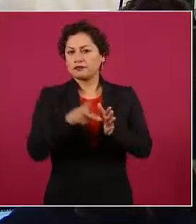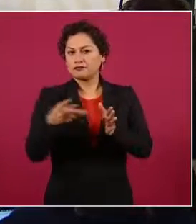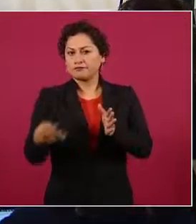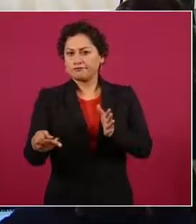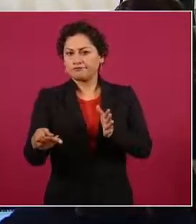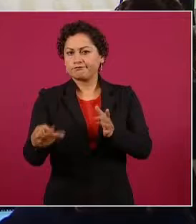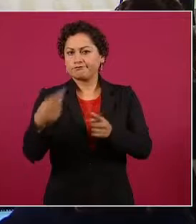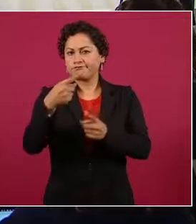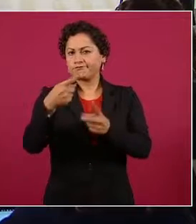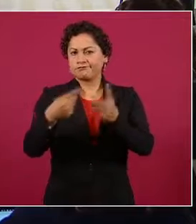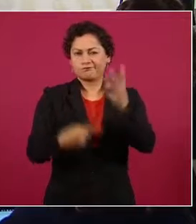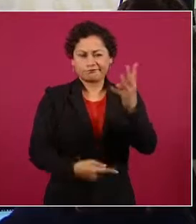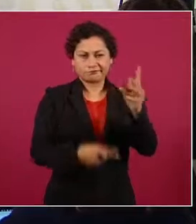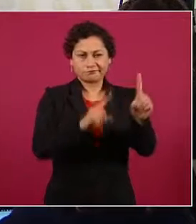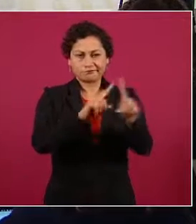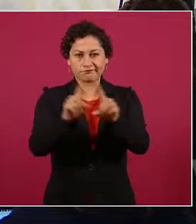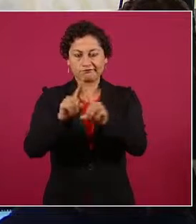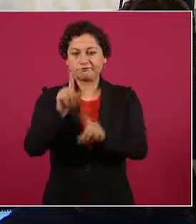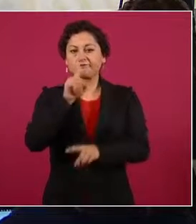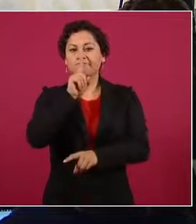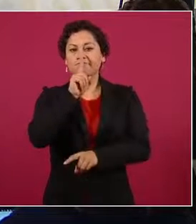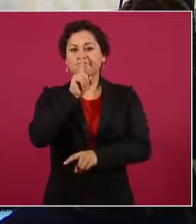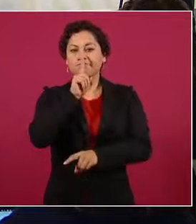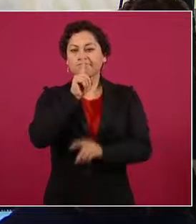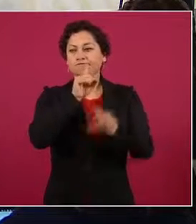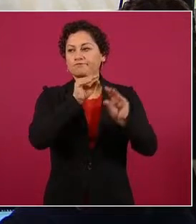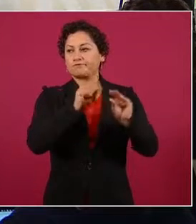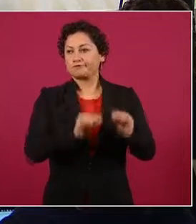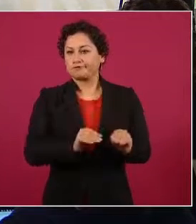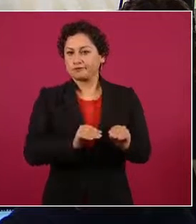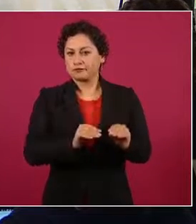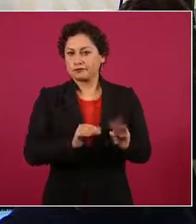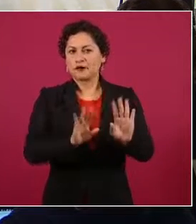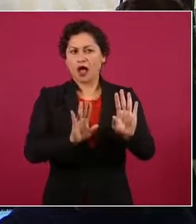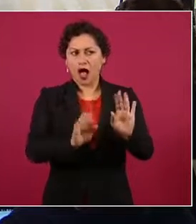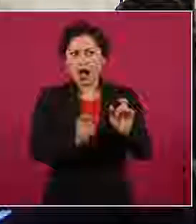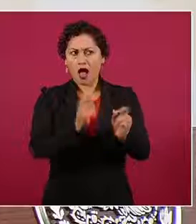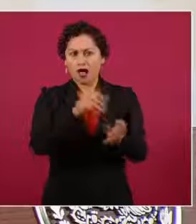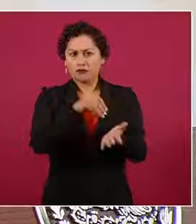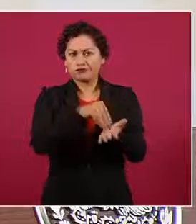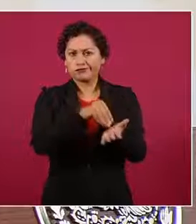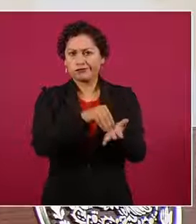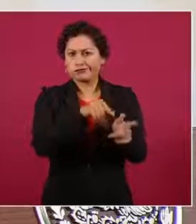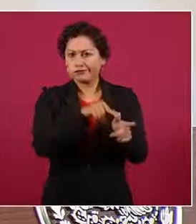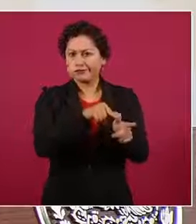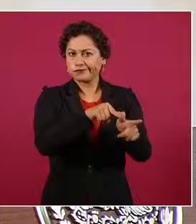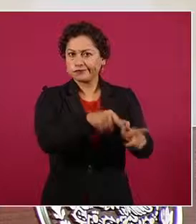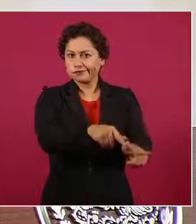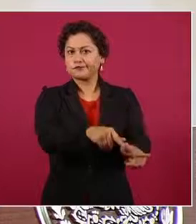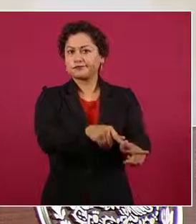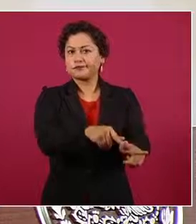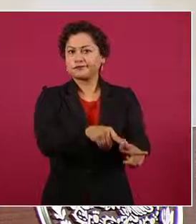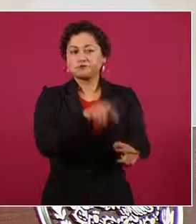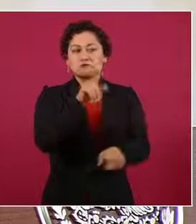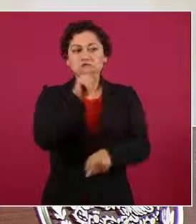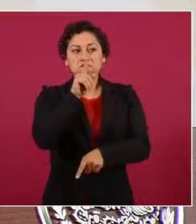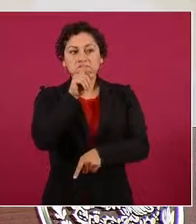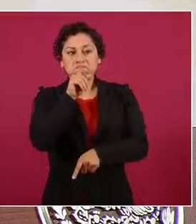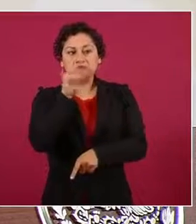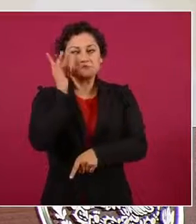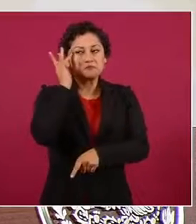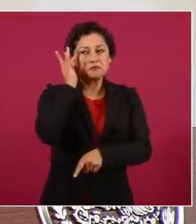y todos callaban y siguen todavía sin hacer denuncias sobre